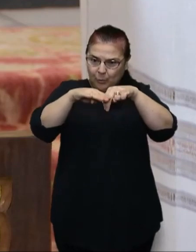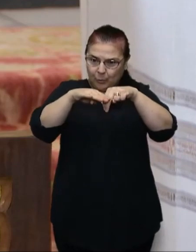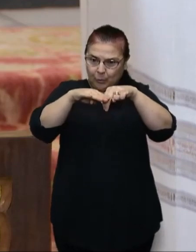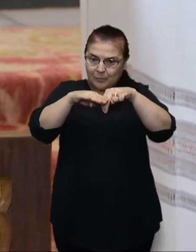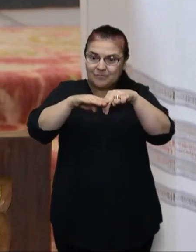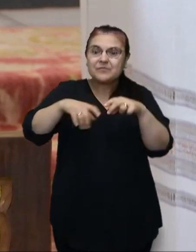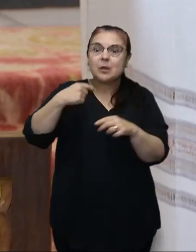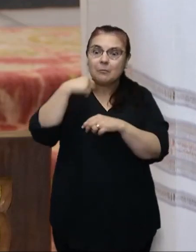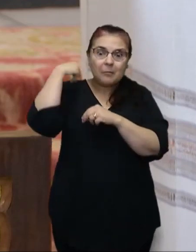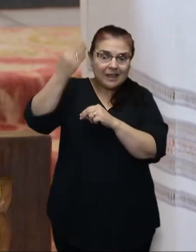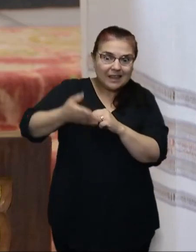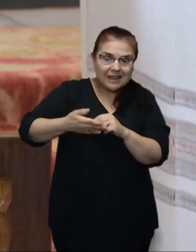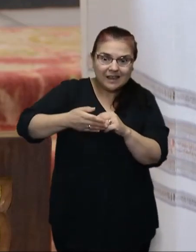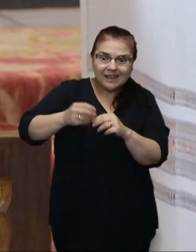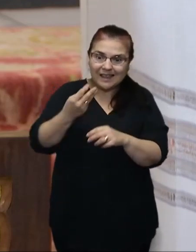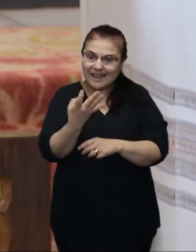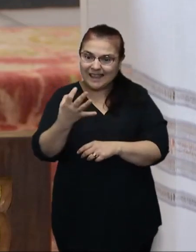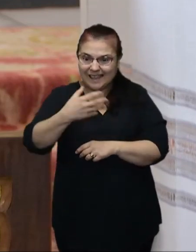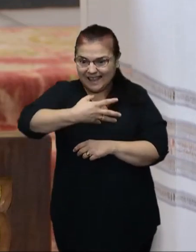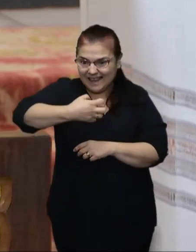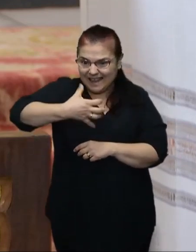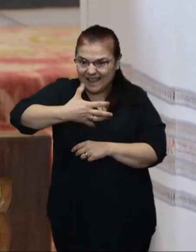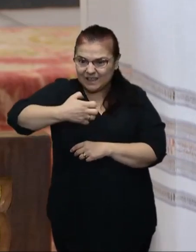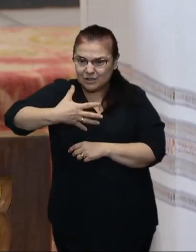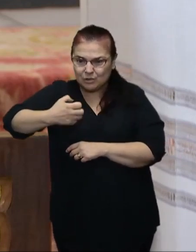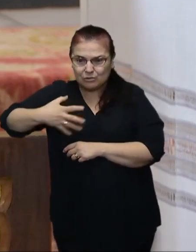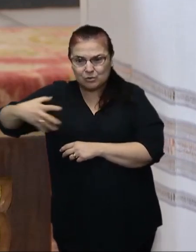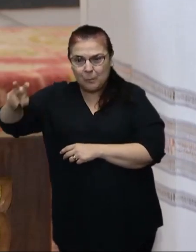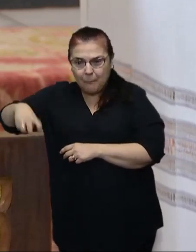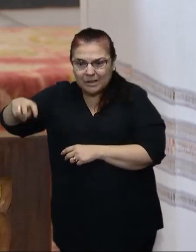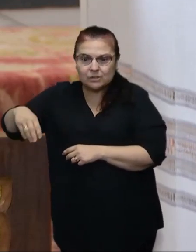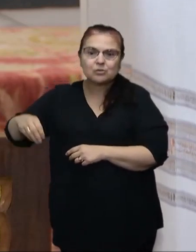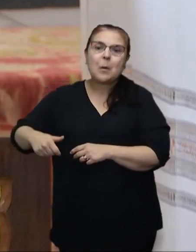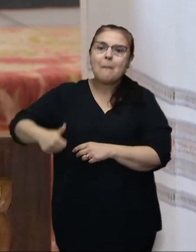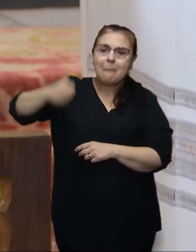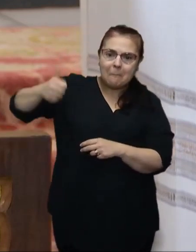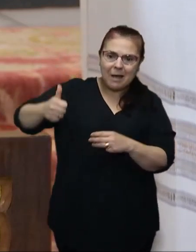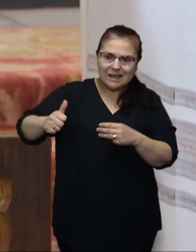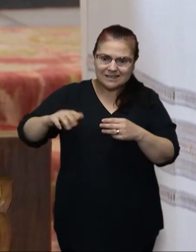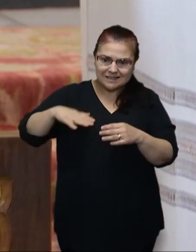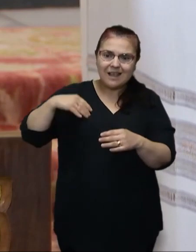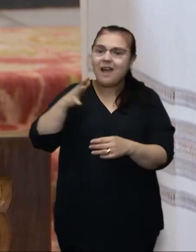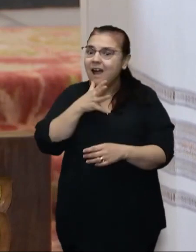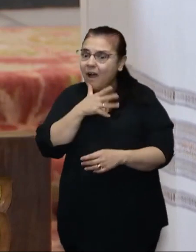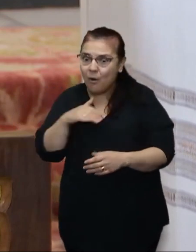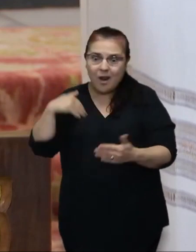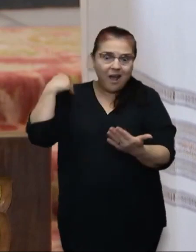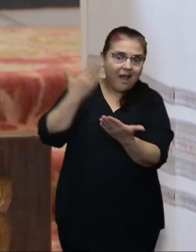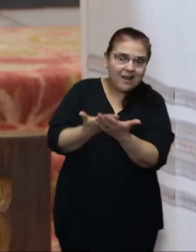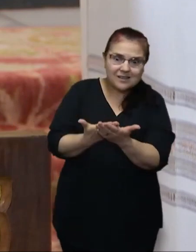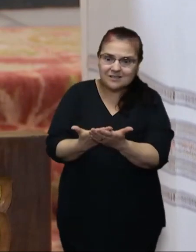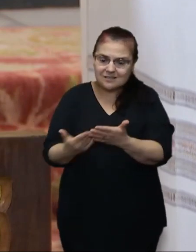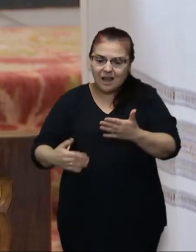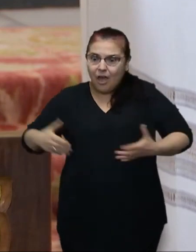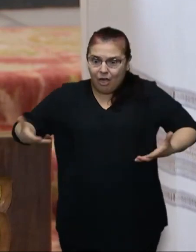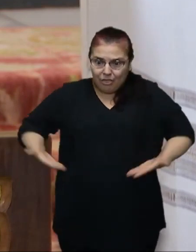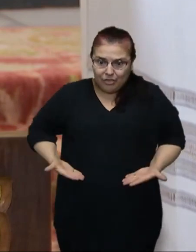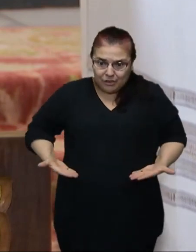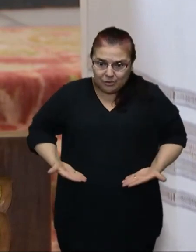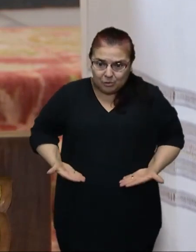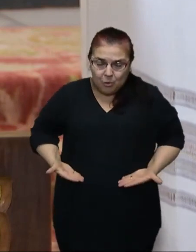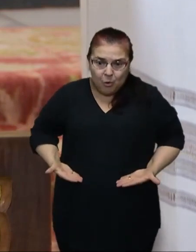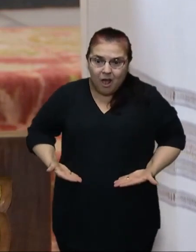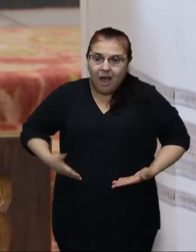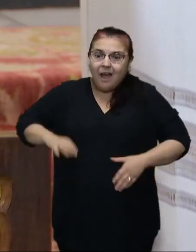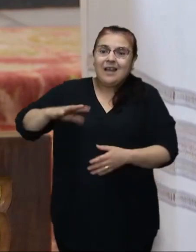otros 500 metros y me hizo atravesar el agua que me llegaba hasta la cintura. Midió otros